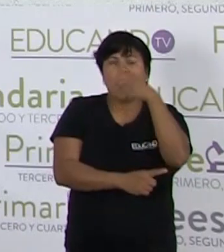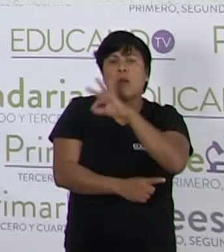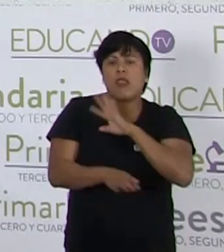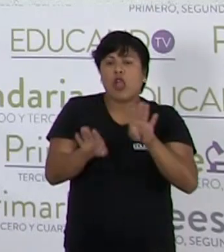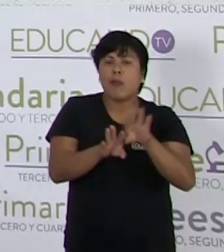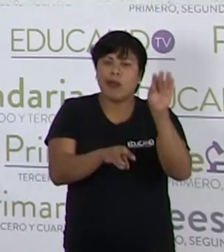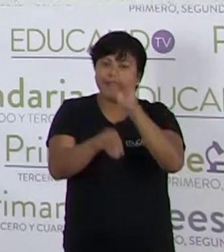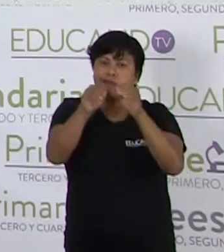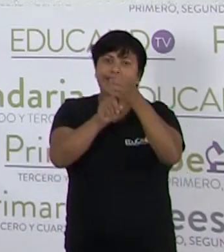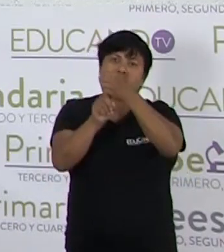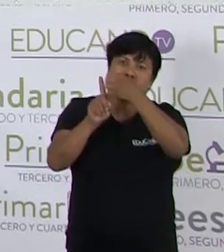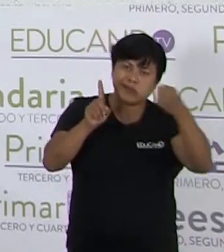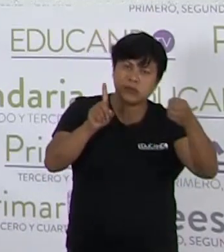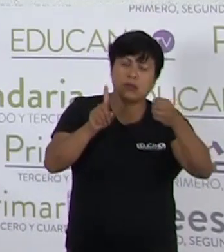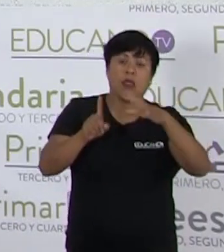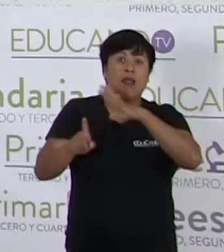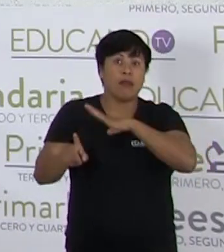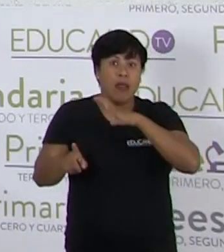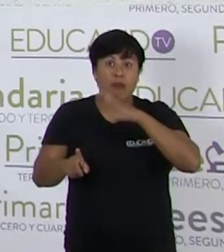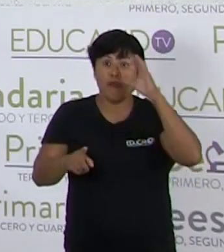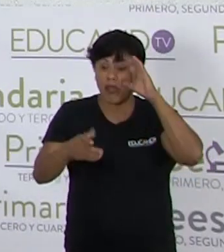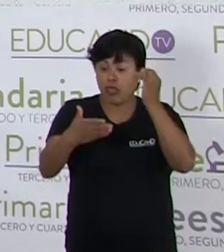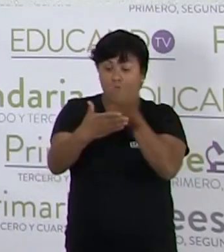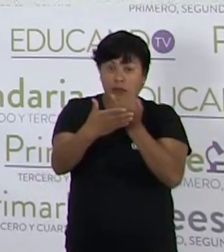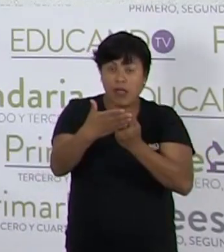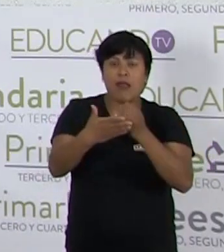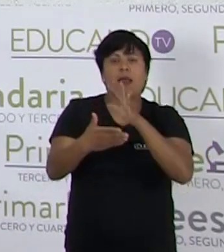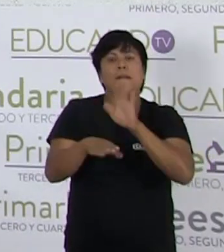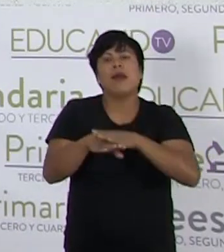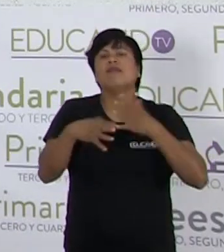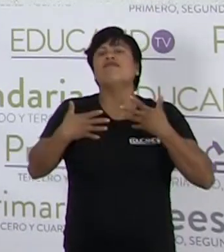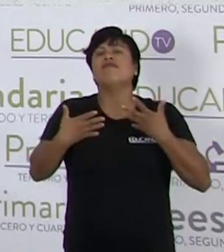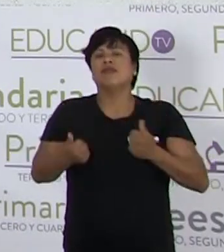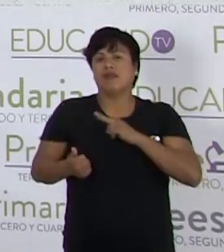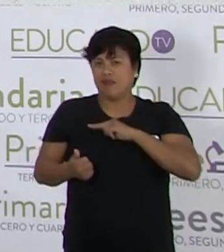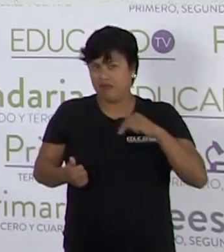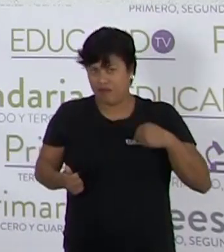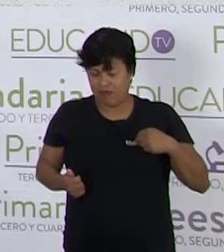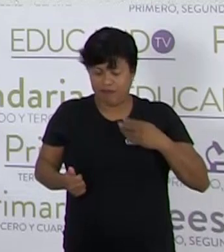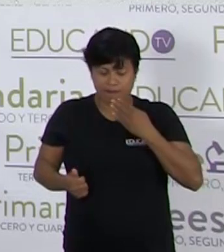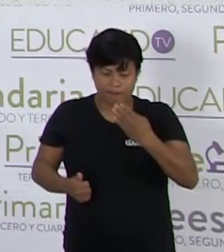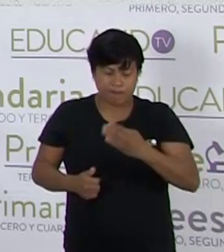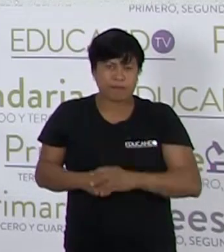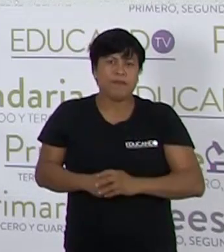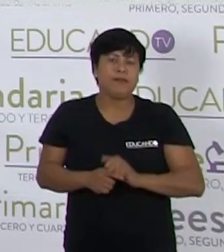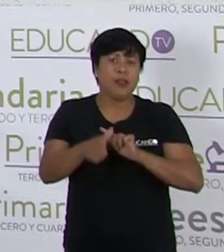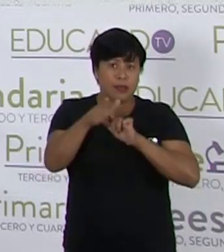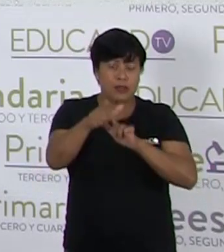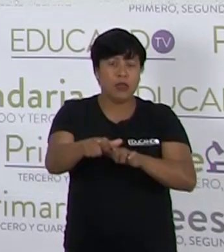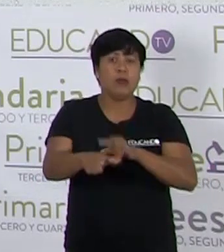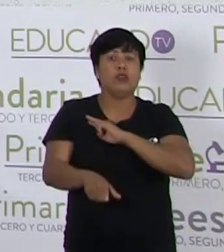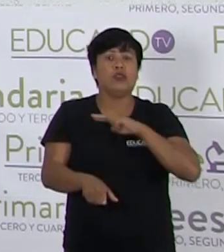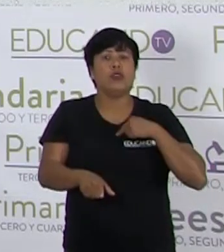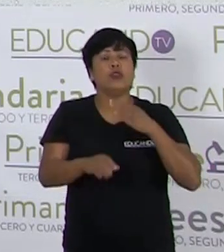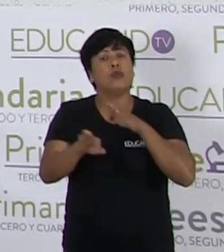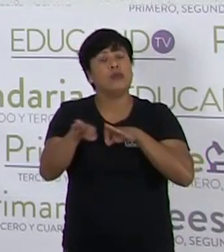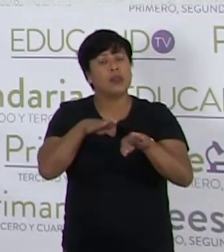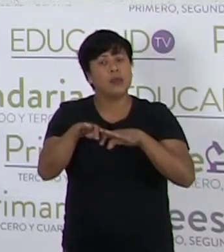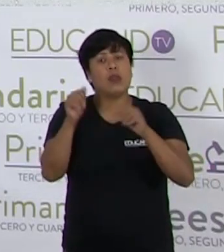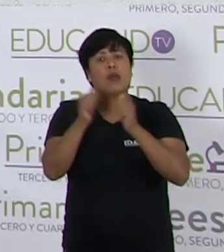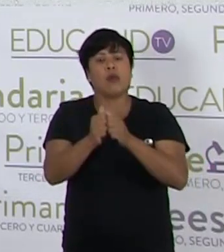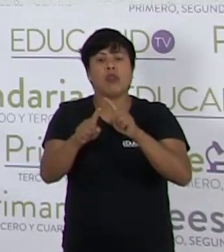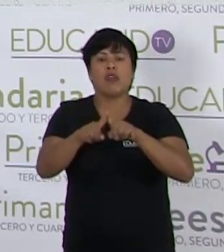tiene imágenes, pues es mucho más entendible para nosotros, ¿verdad? Bien, vamos a trabajar con